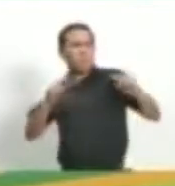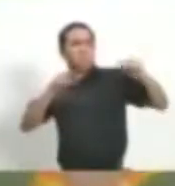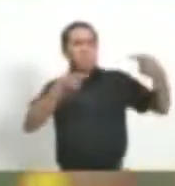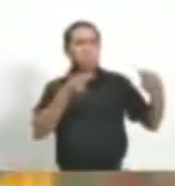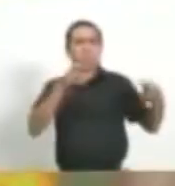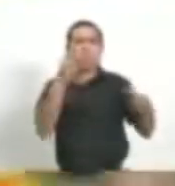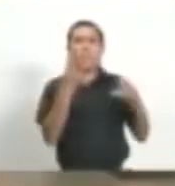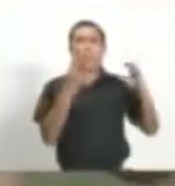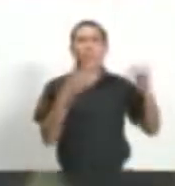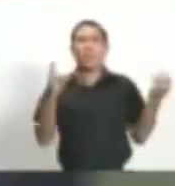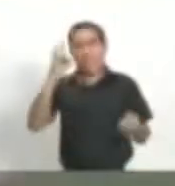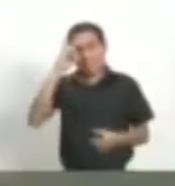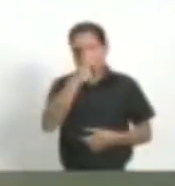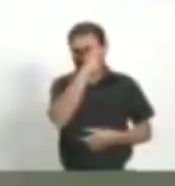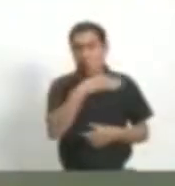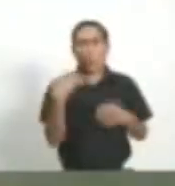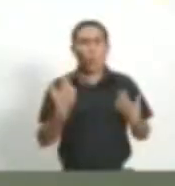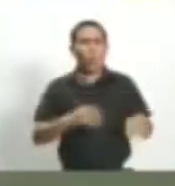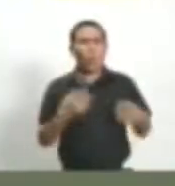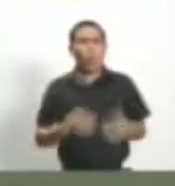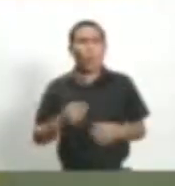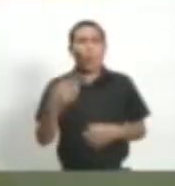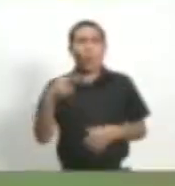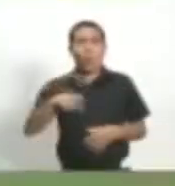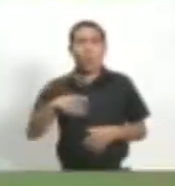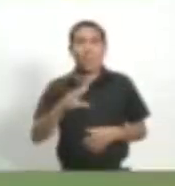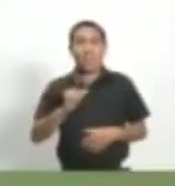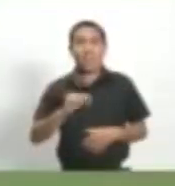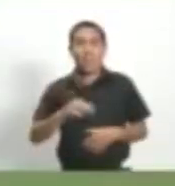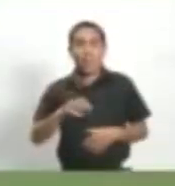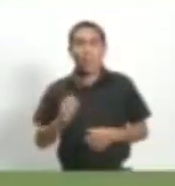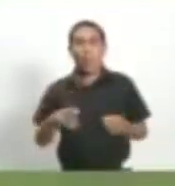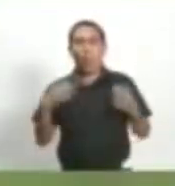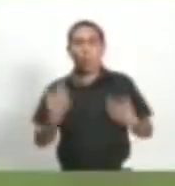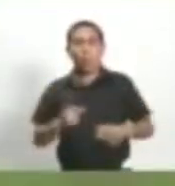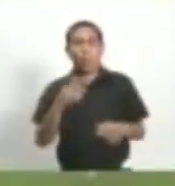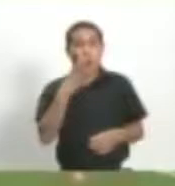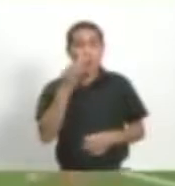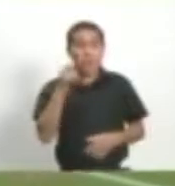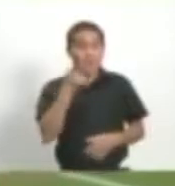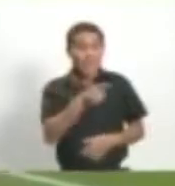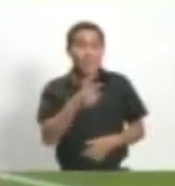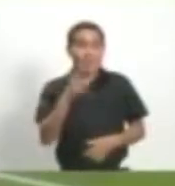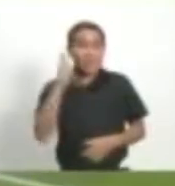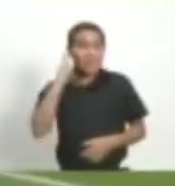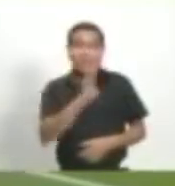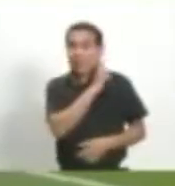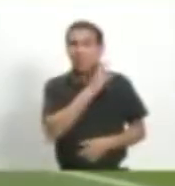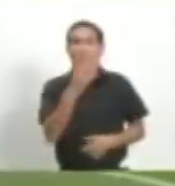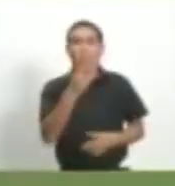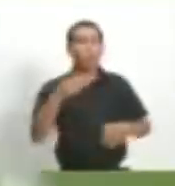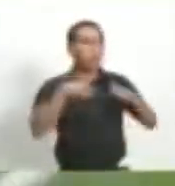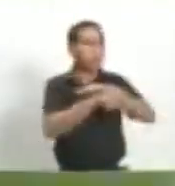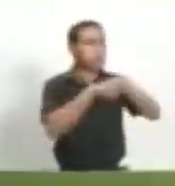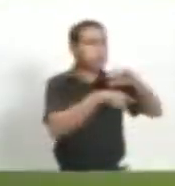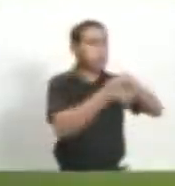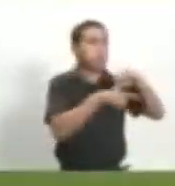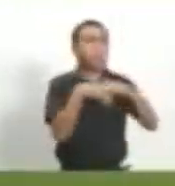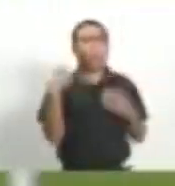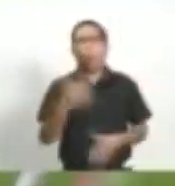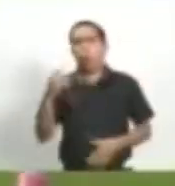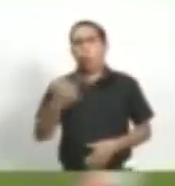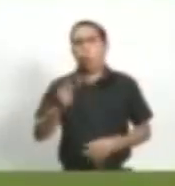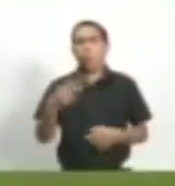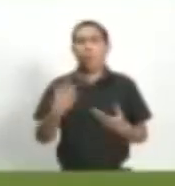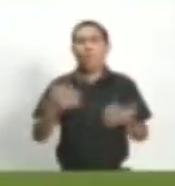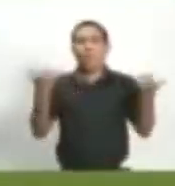Madrid en el juego de ida de la semifinal de la Champions. Los tres goles del portugués no solo le dieron la ventaja a los blancos rumbo a la